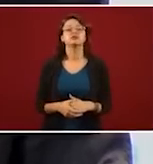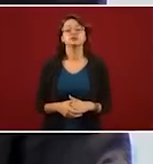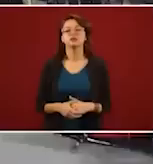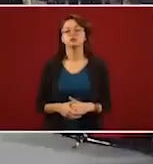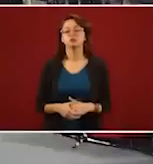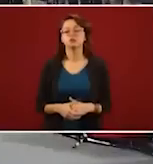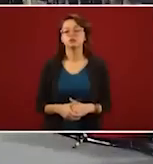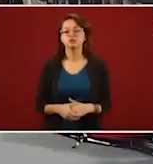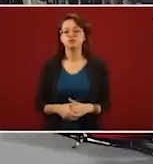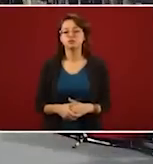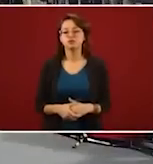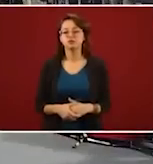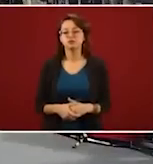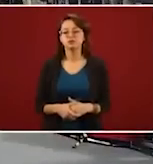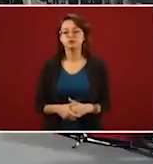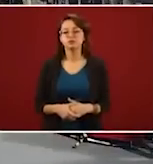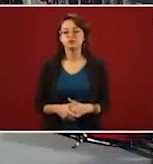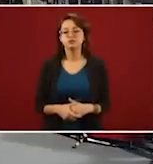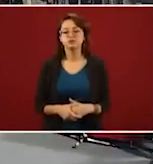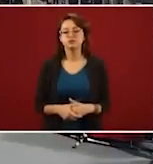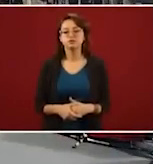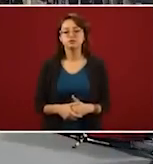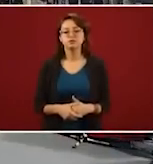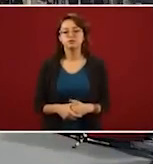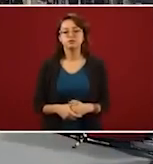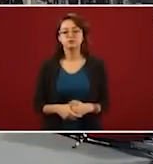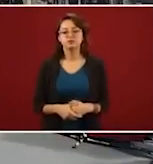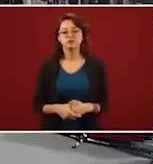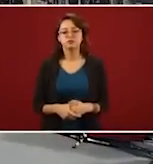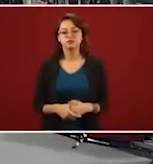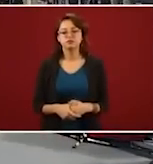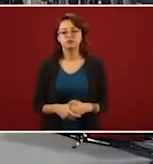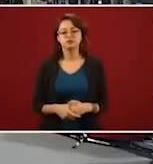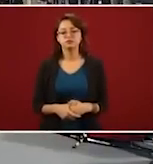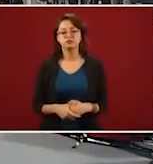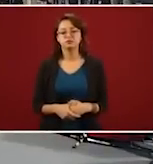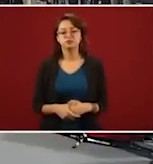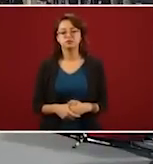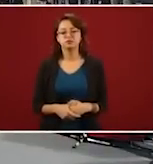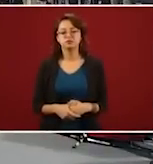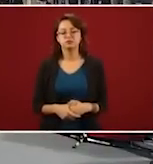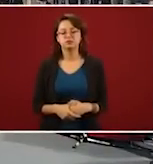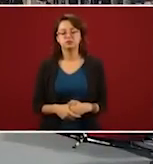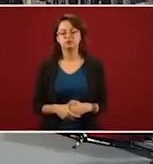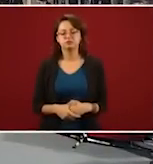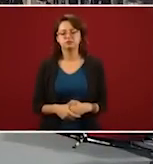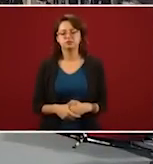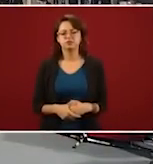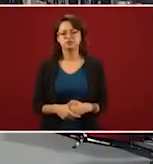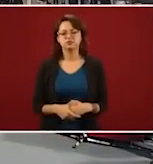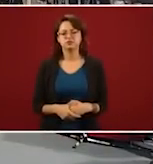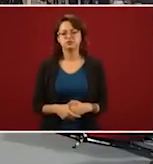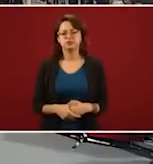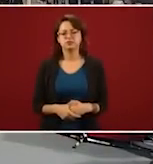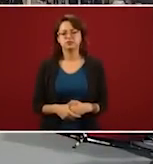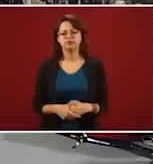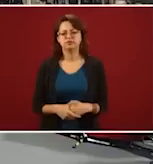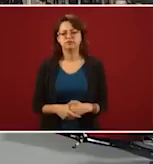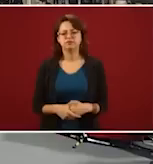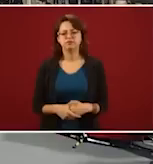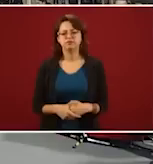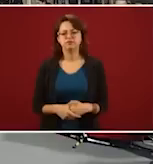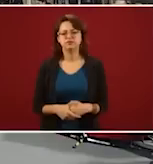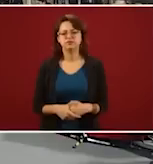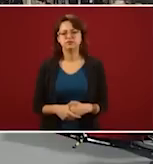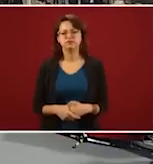¿Mande? Se sabe que viene de actividades no regulares la